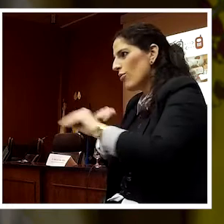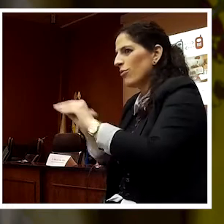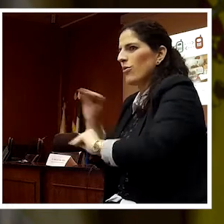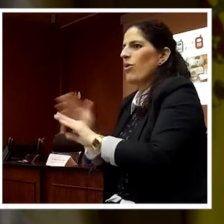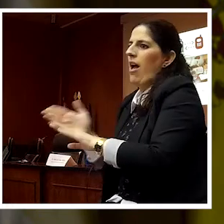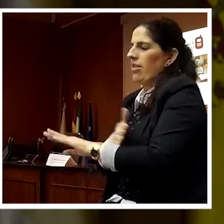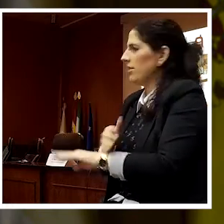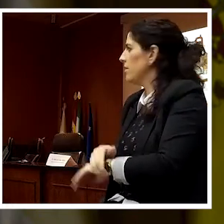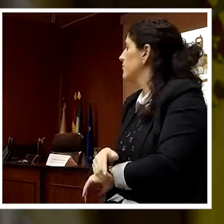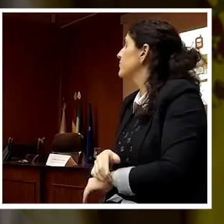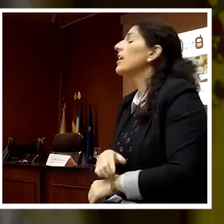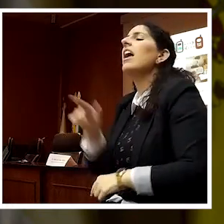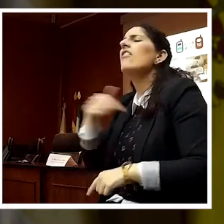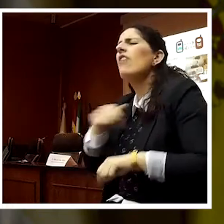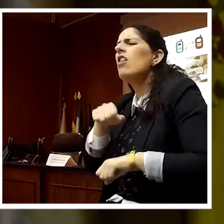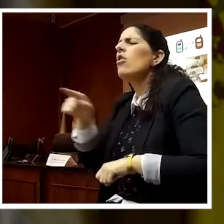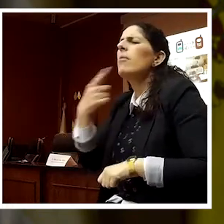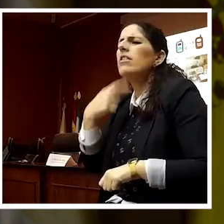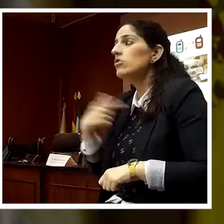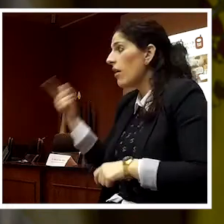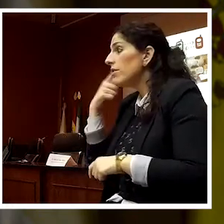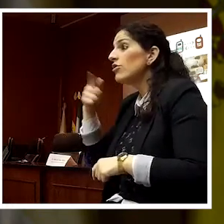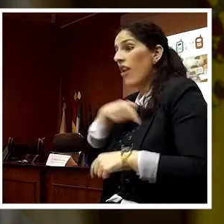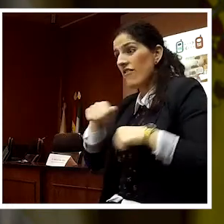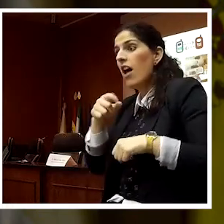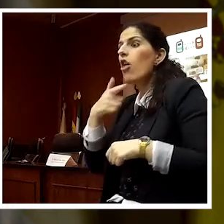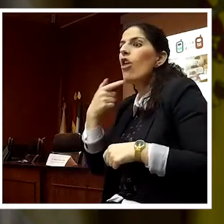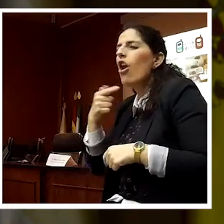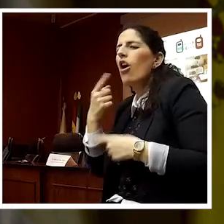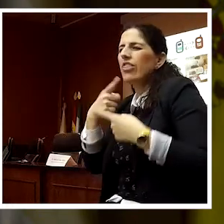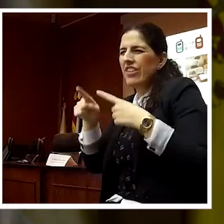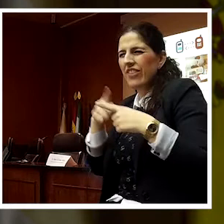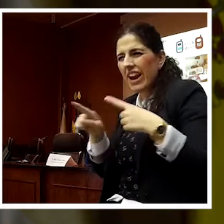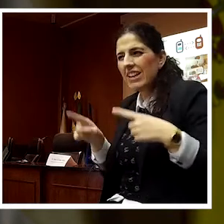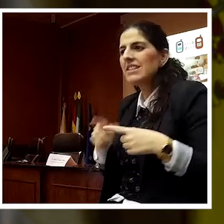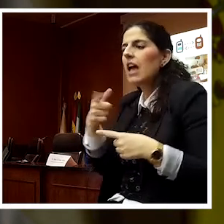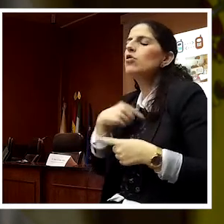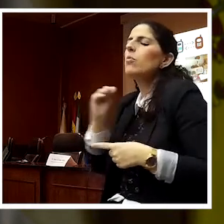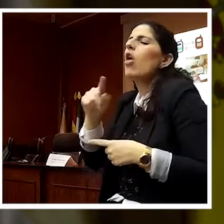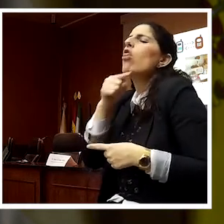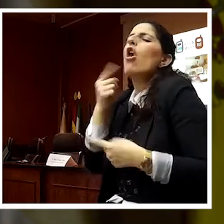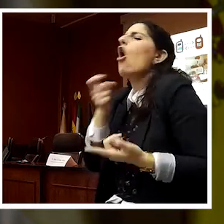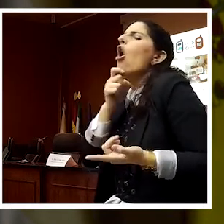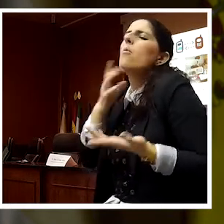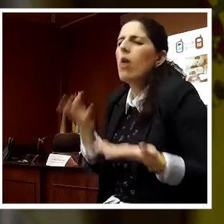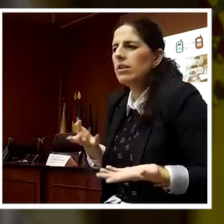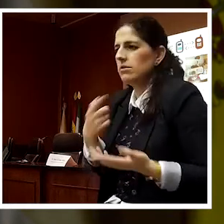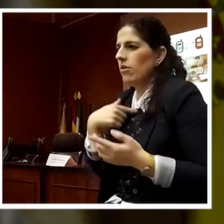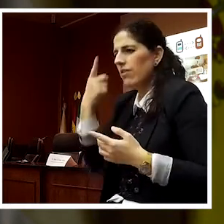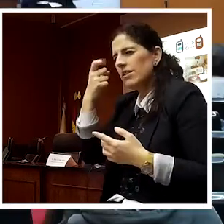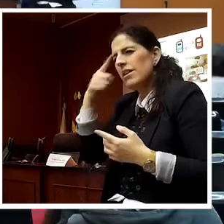pues ¿cómo es el dolor que tiene? Ya hemos visto, el doctor Suárez, ¿no? Cada unas características, pues no es lo mismo, para nosotros es muy